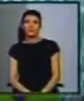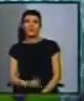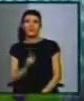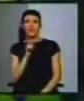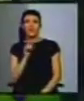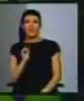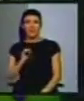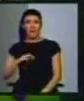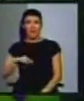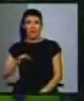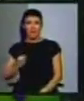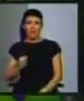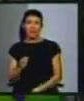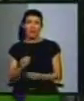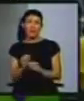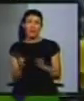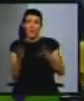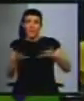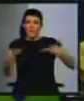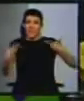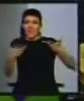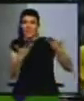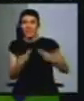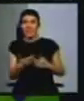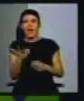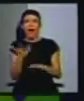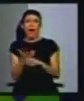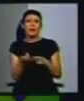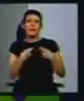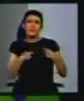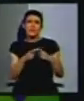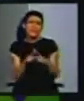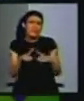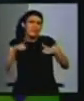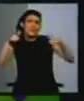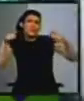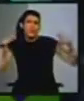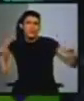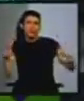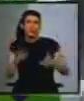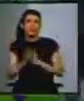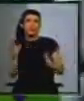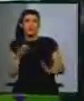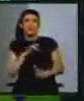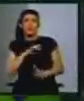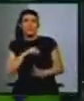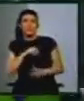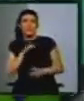Tacna es una ciudad llena de vida, una especie de persa gigantesco que encanta a diario a cientos de